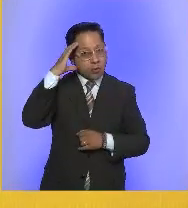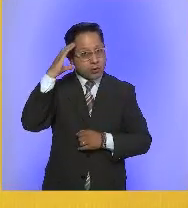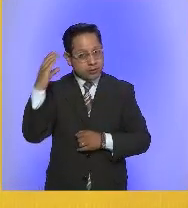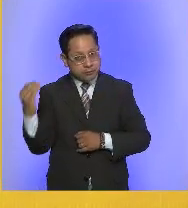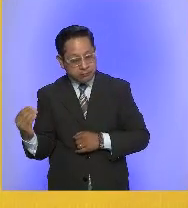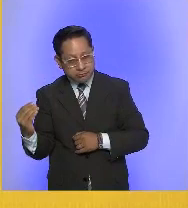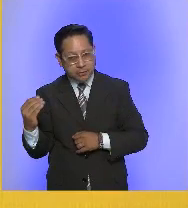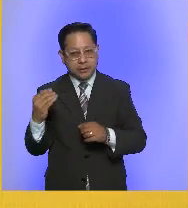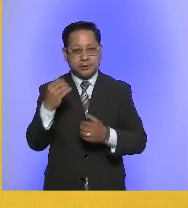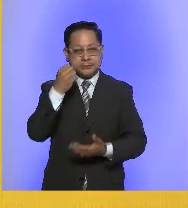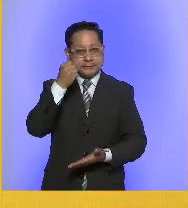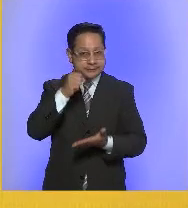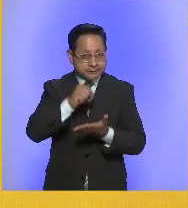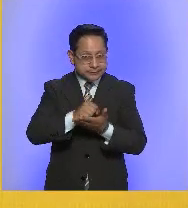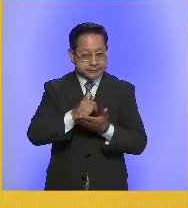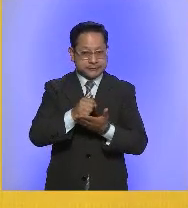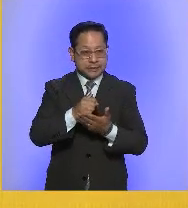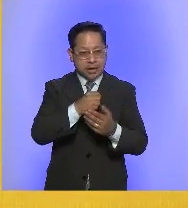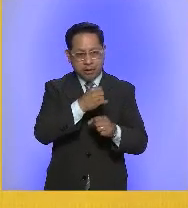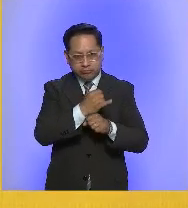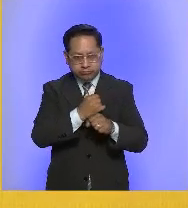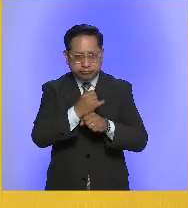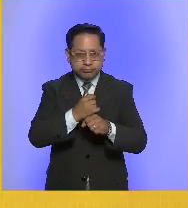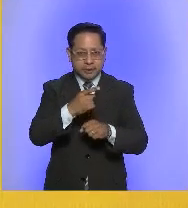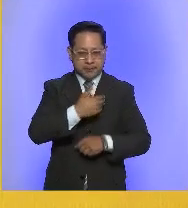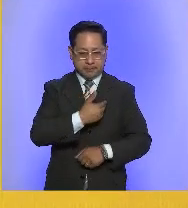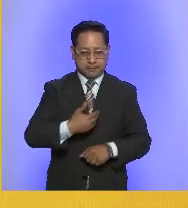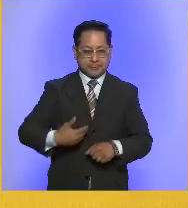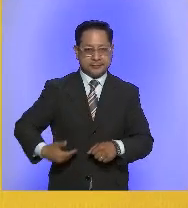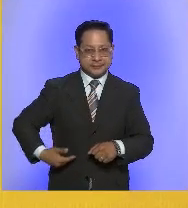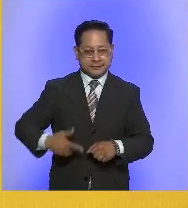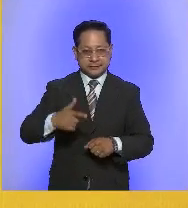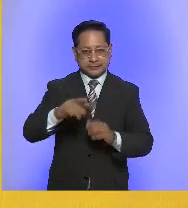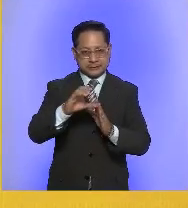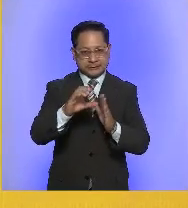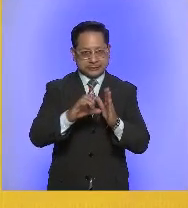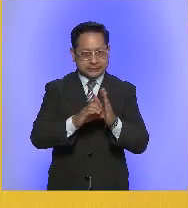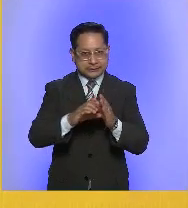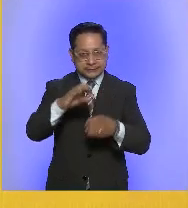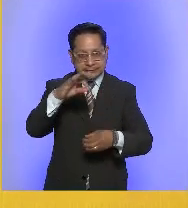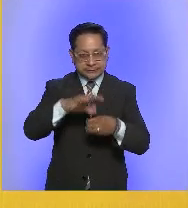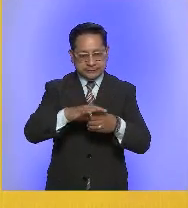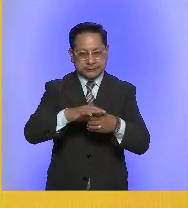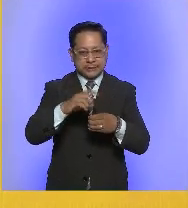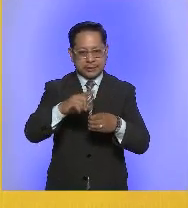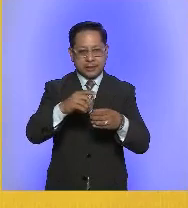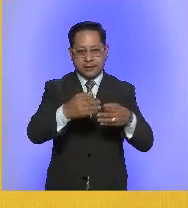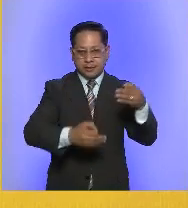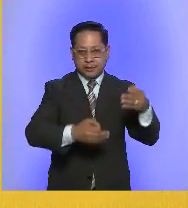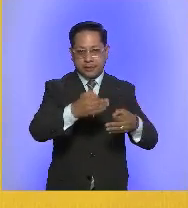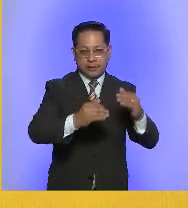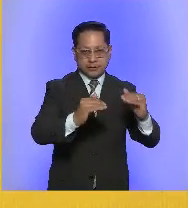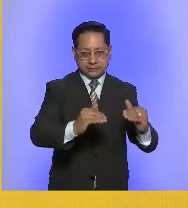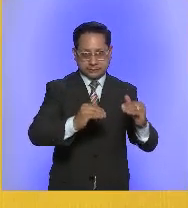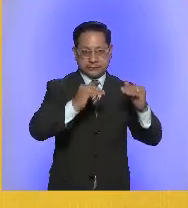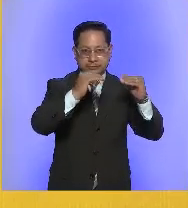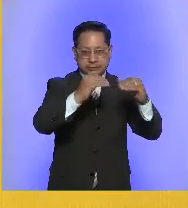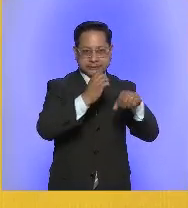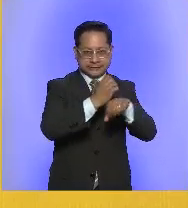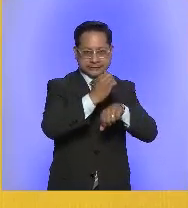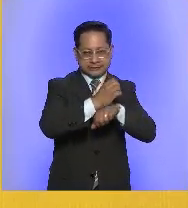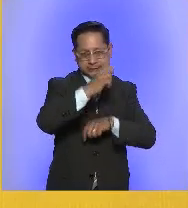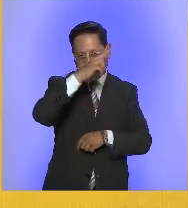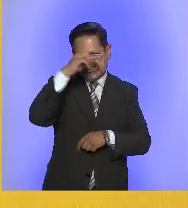la presidencia de la Sala Constitucional Electoral del Tribunal Superior de Justicia del Estado de Nayarit. Magistrada del